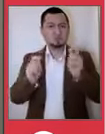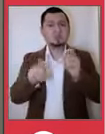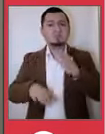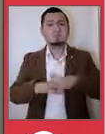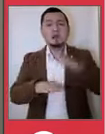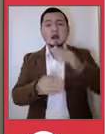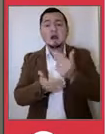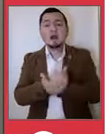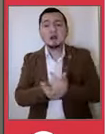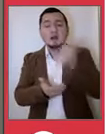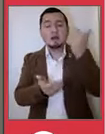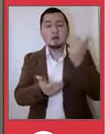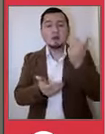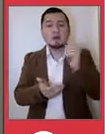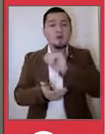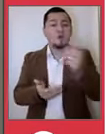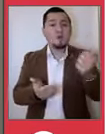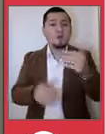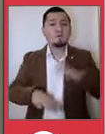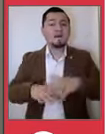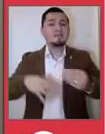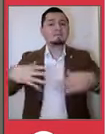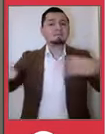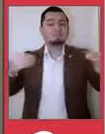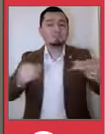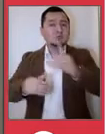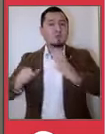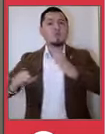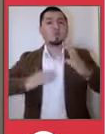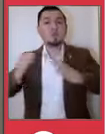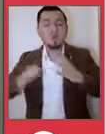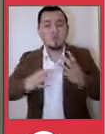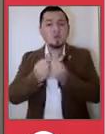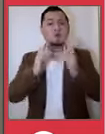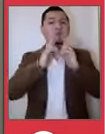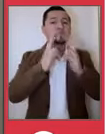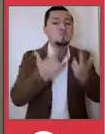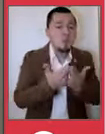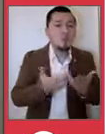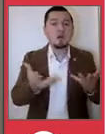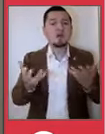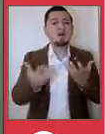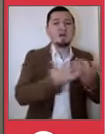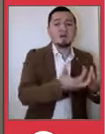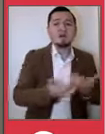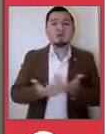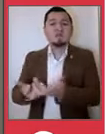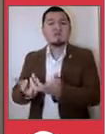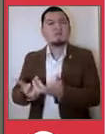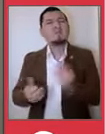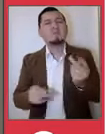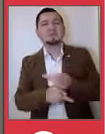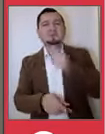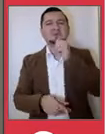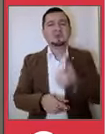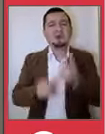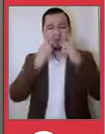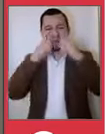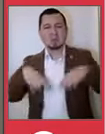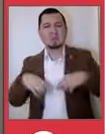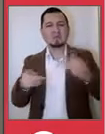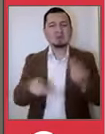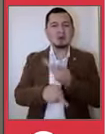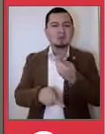el riesgo está en otra parte está en la convivencia está en las reuniones está en olvidarnos de que al